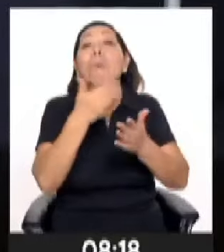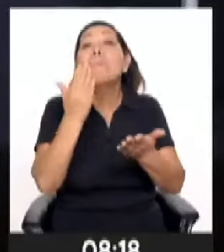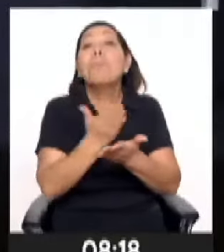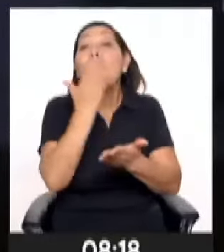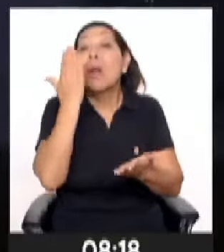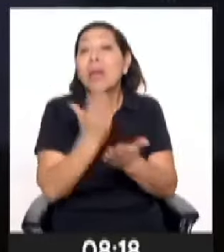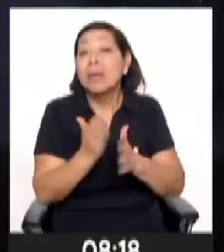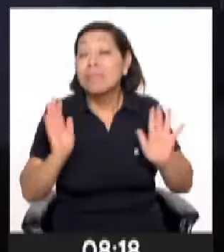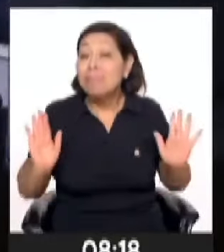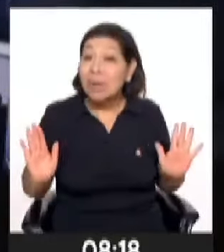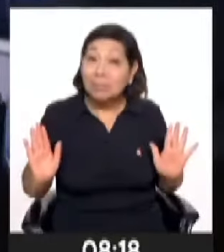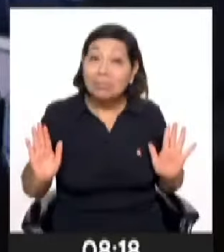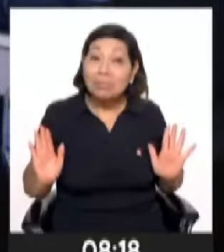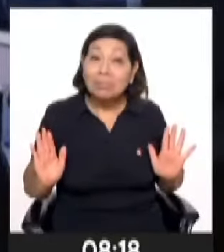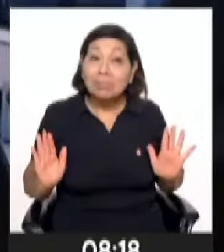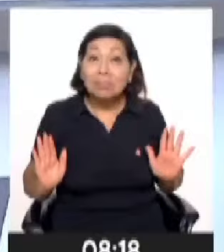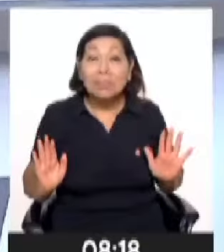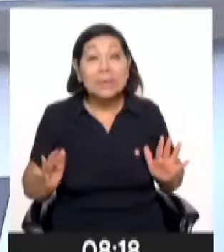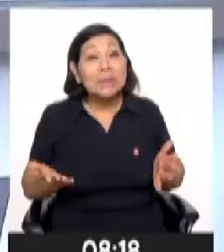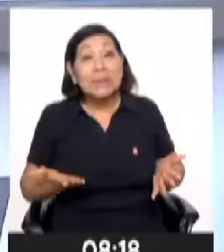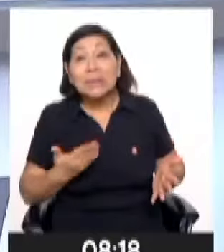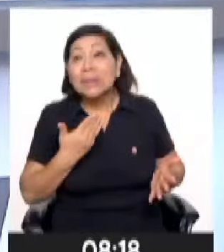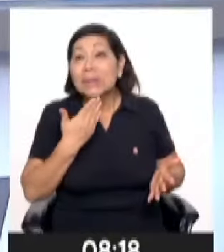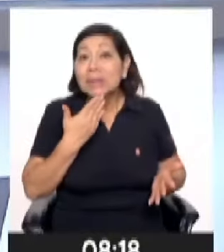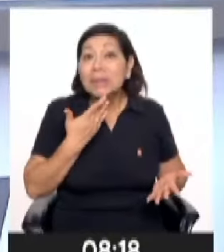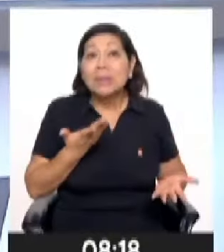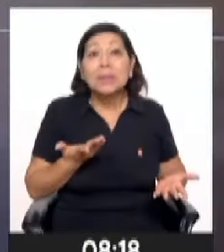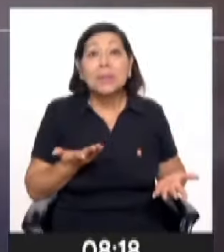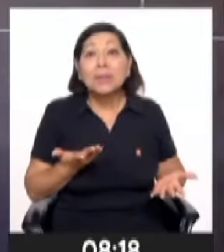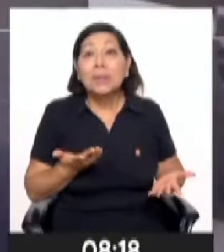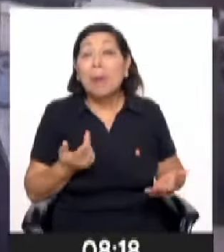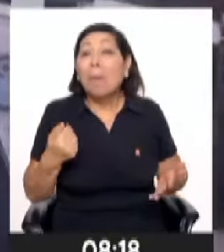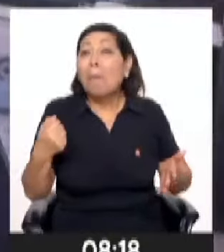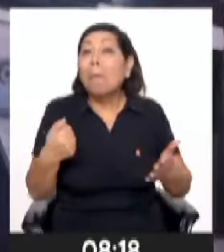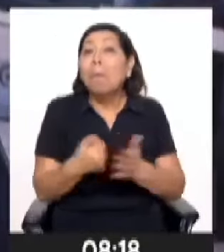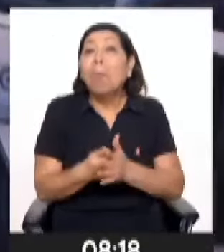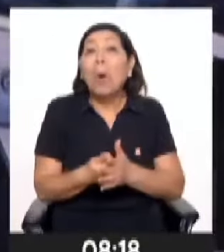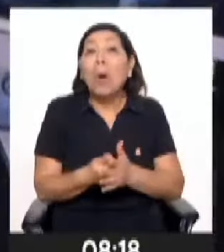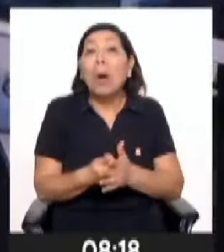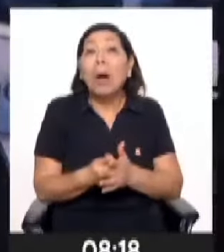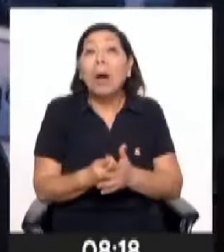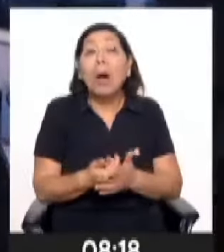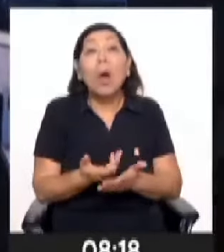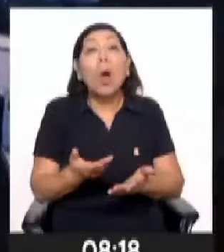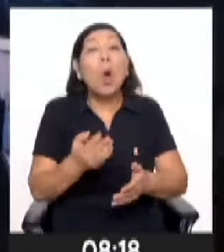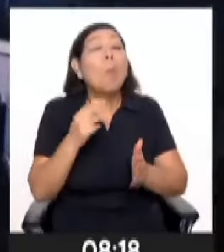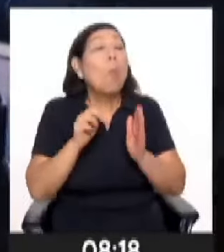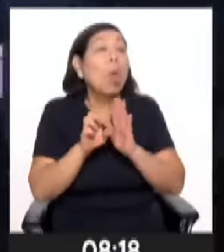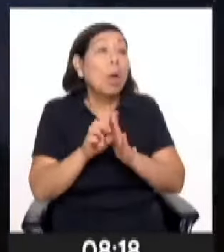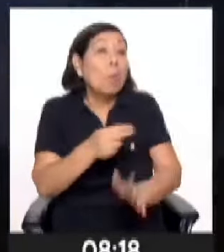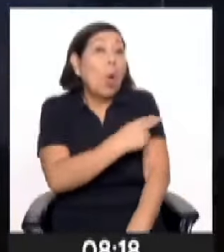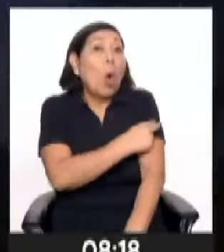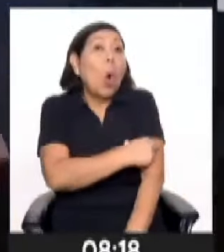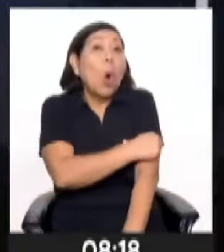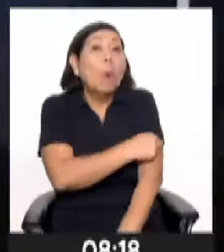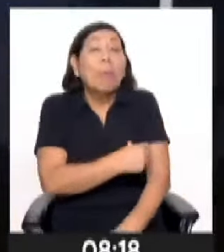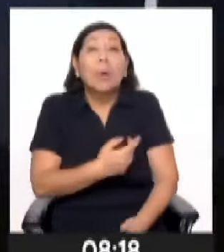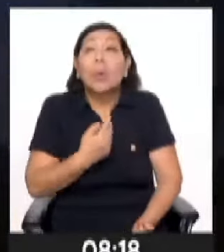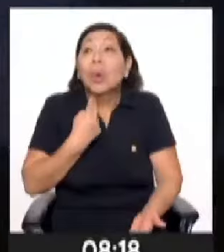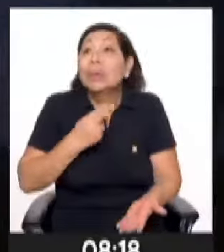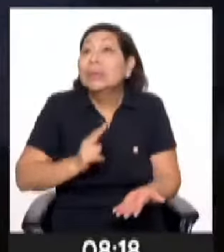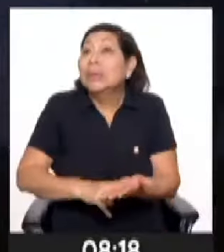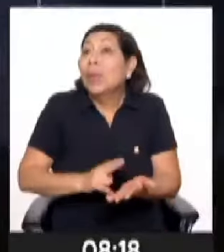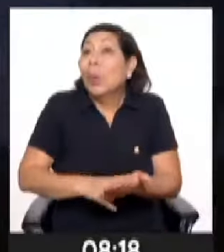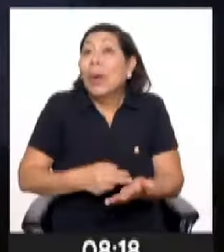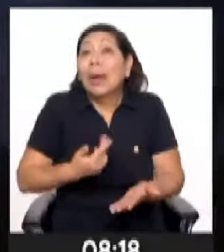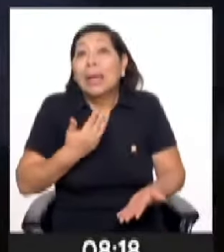Uh-huh. ¿No? Estoy en un pleno tour y me accidento y hay que no sé, atender esa emergencia médica y no tengo el seguro